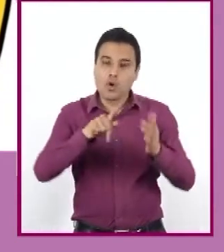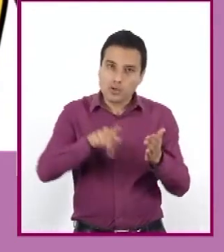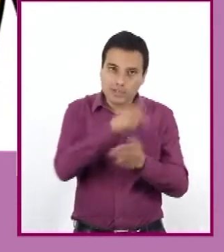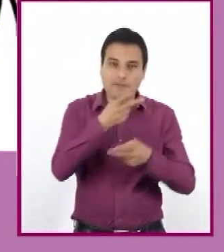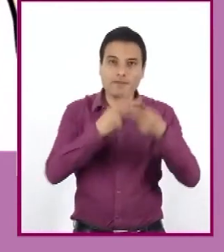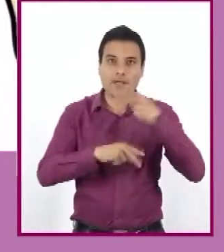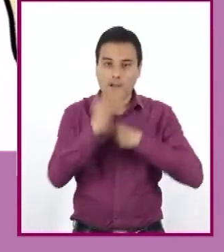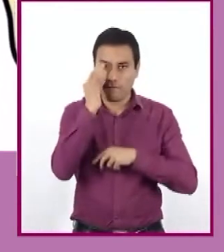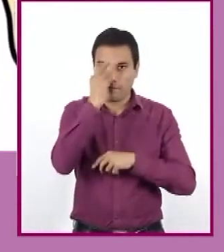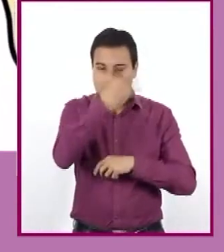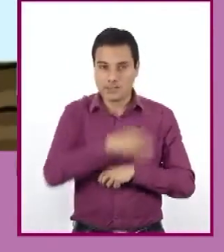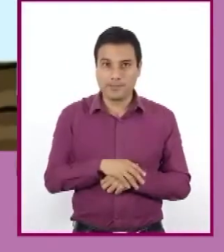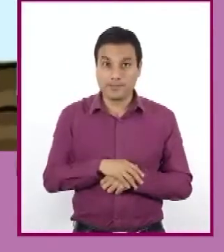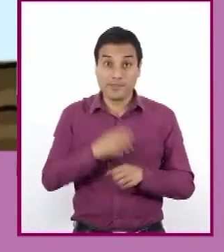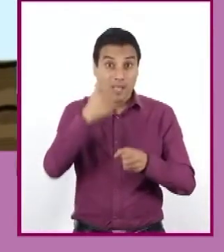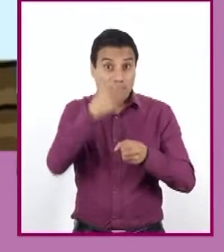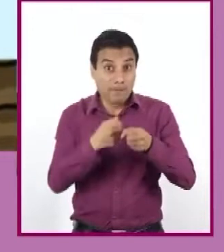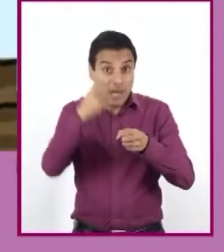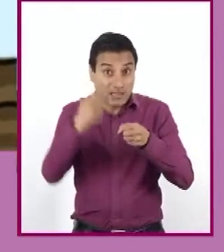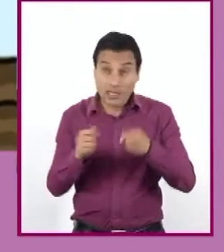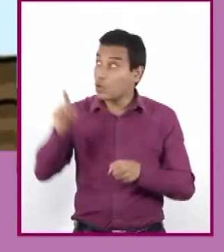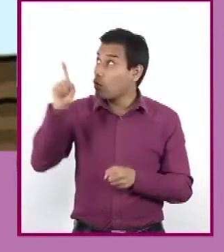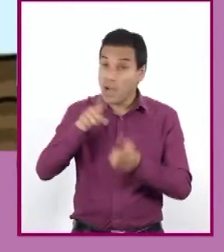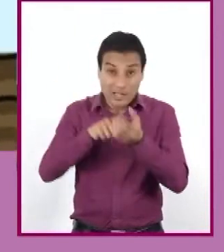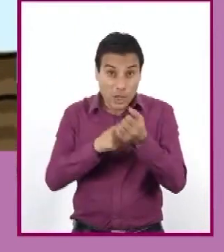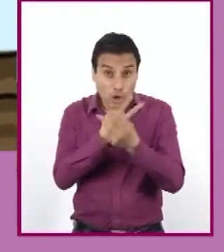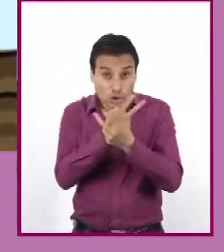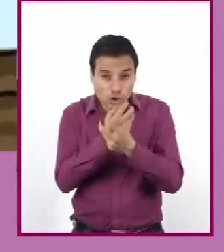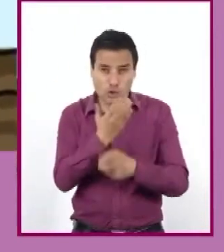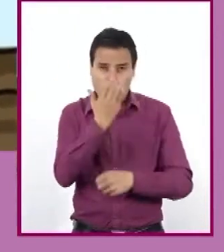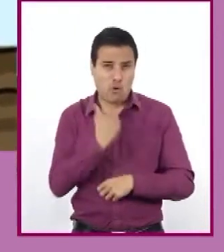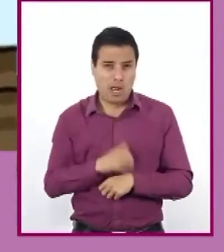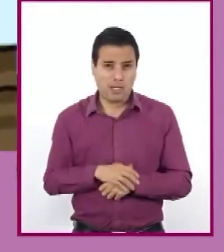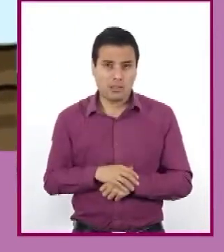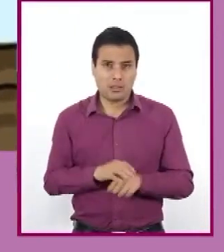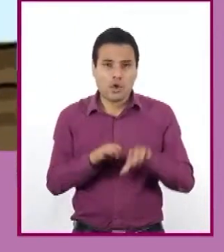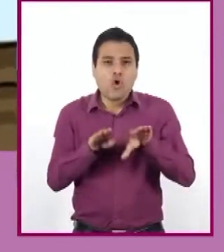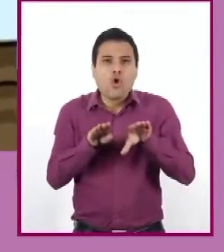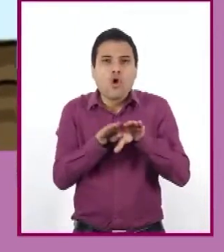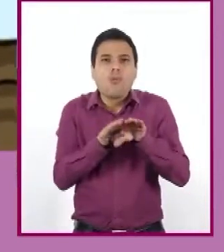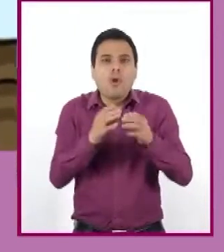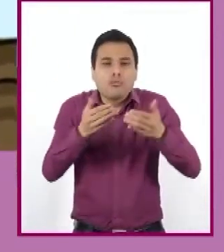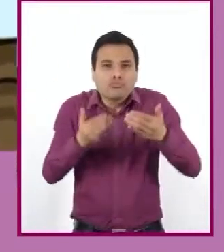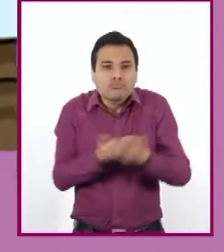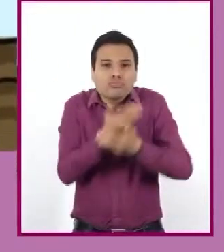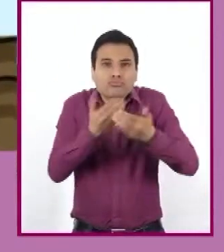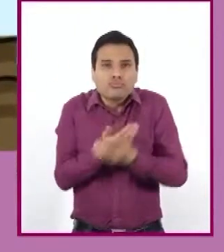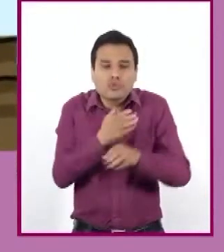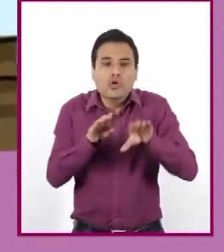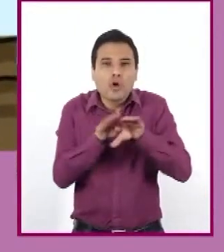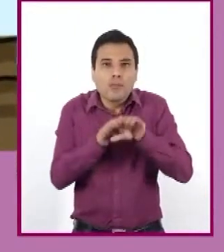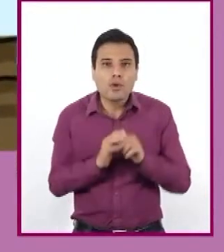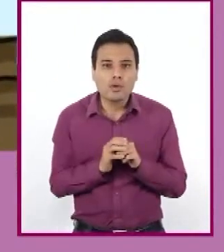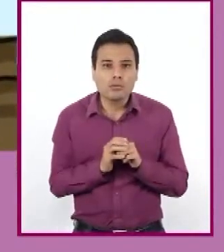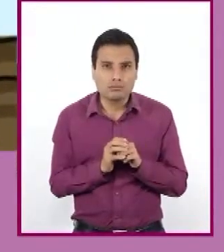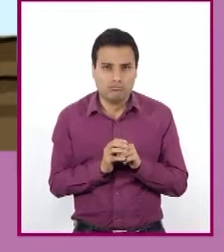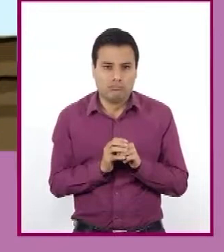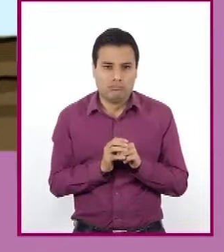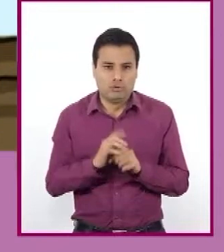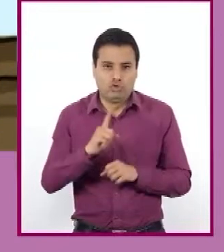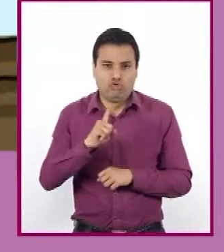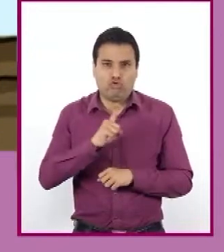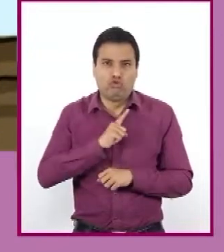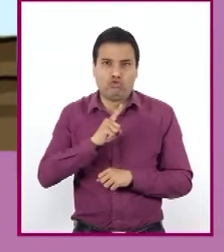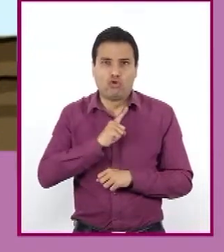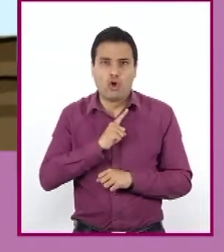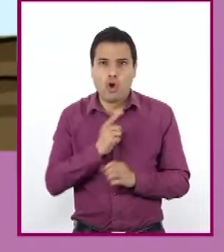es incapaz de producir semillas, por lo que solo es posible su reproducción a través de la reproducción asexual, por medio de brotes